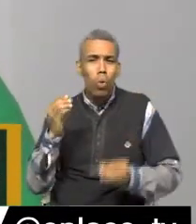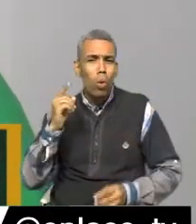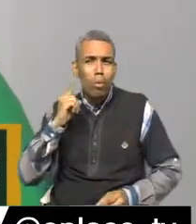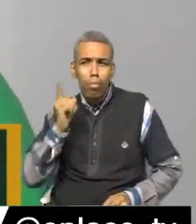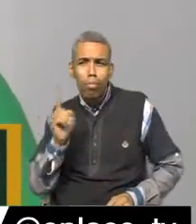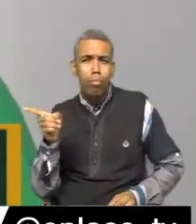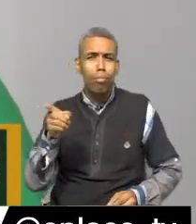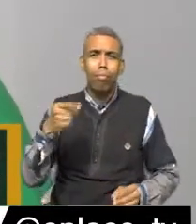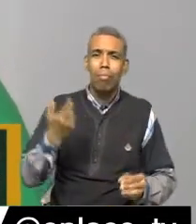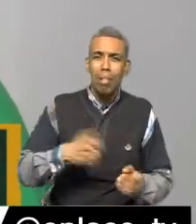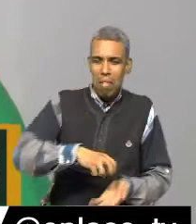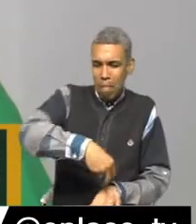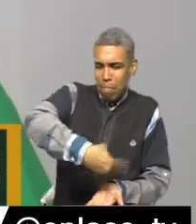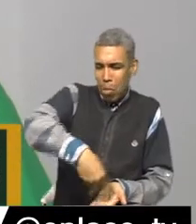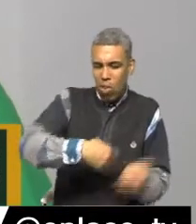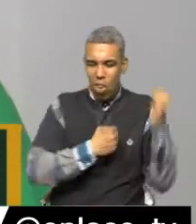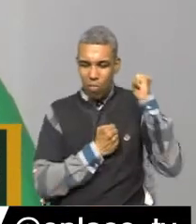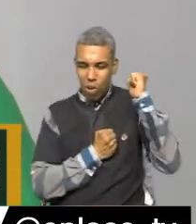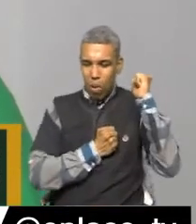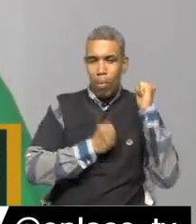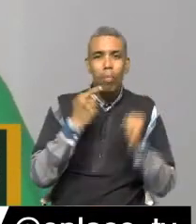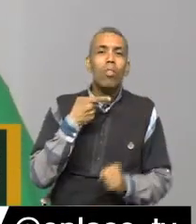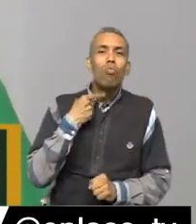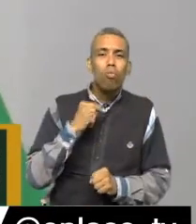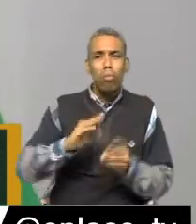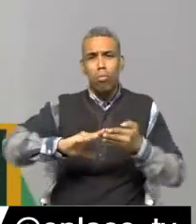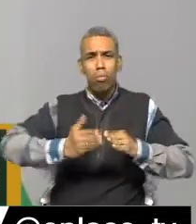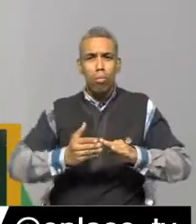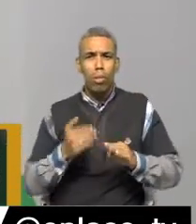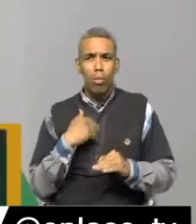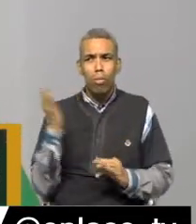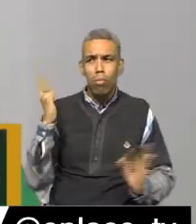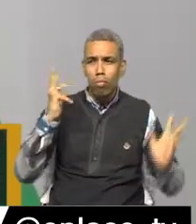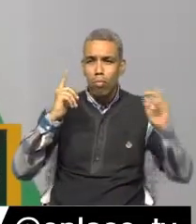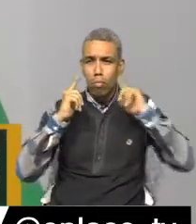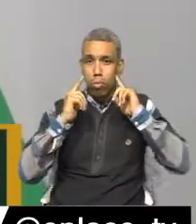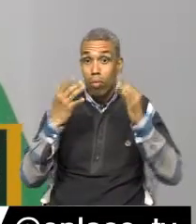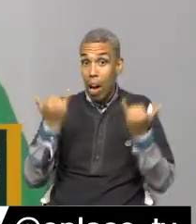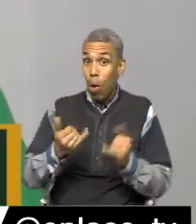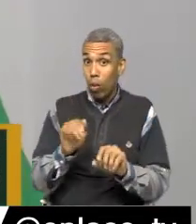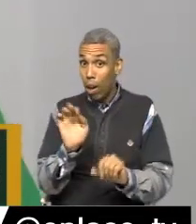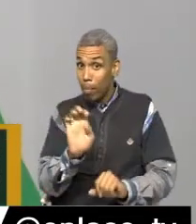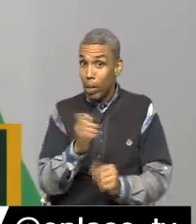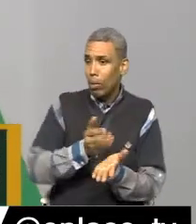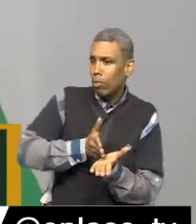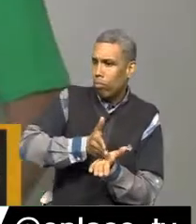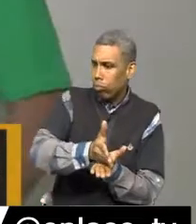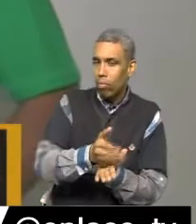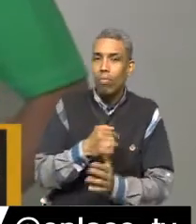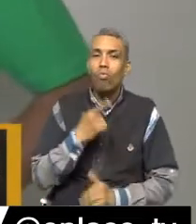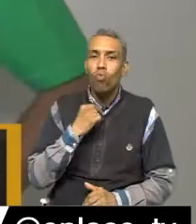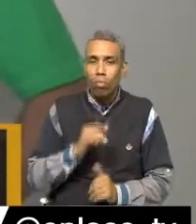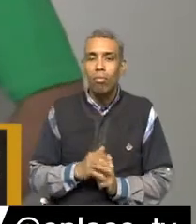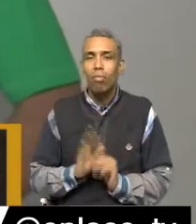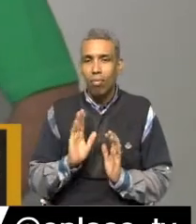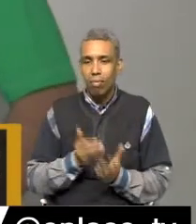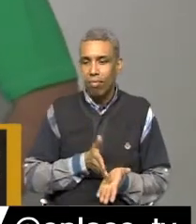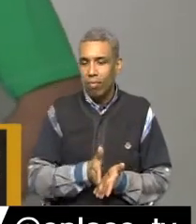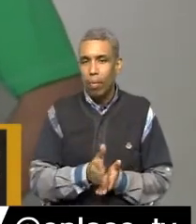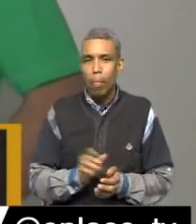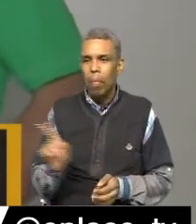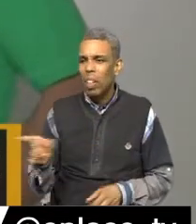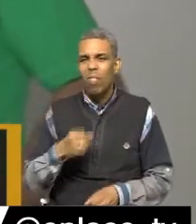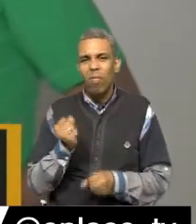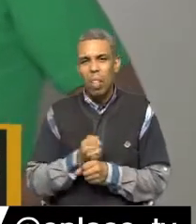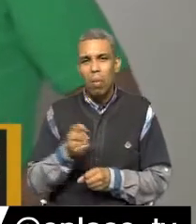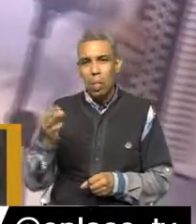y en parte de los negocios donde uno va, se escucha El Parrandero, de Walmer Tordesilla y Oscar Correa. Dedicado a labores de la industria del